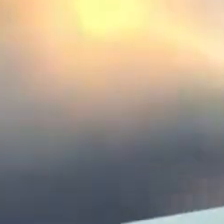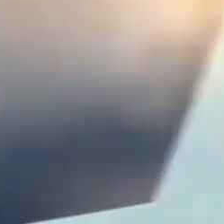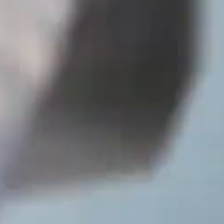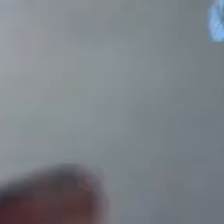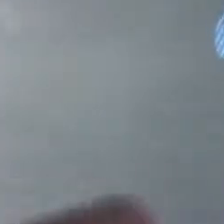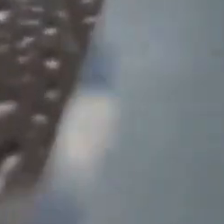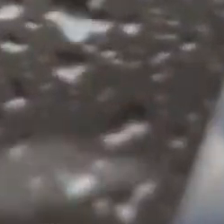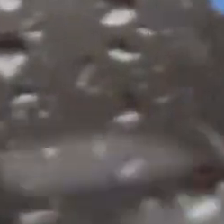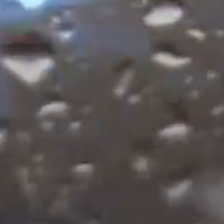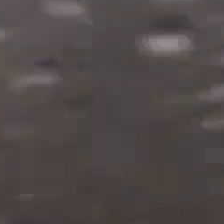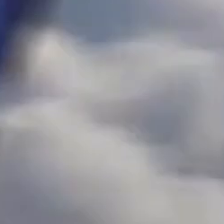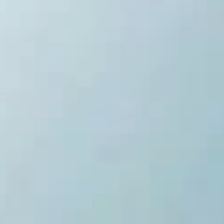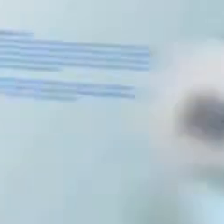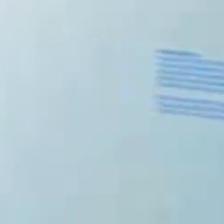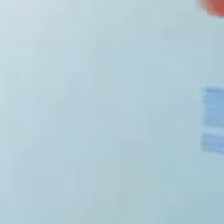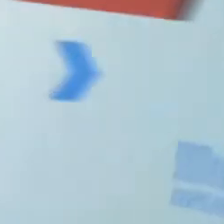ah